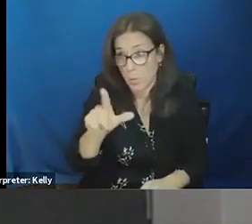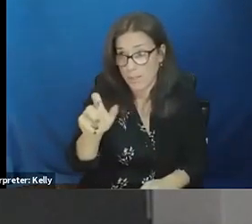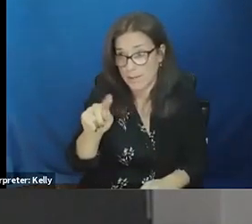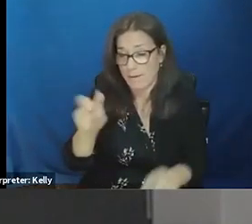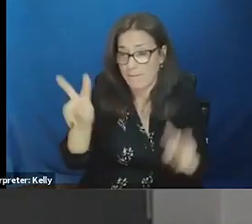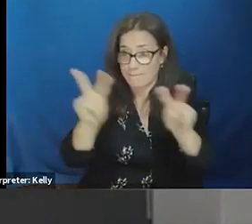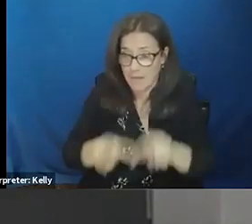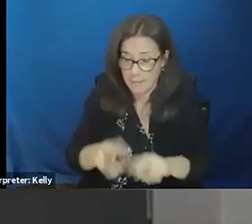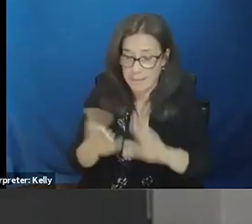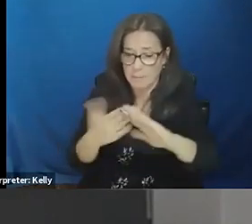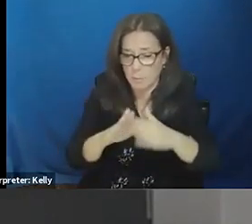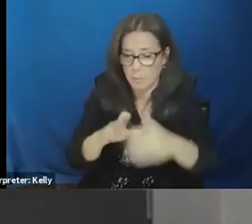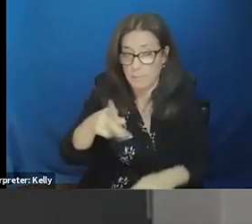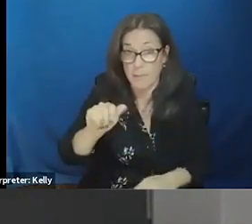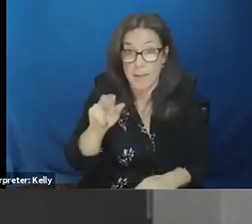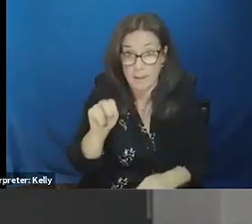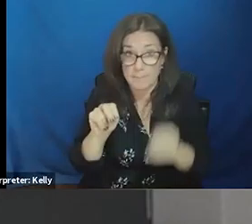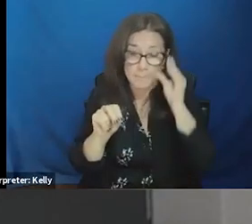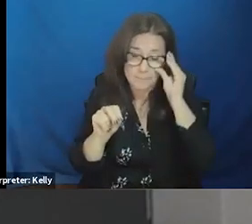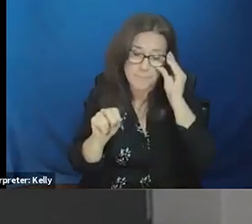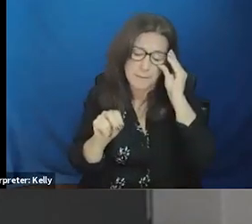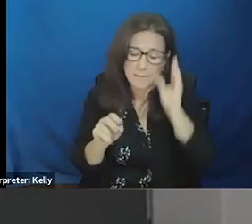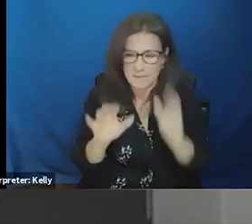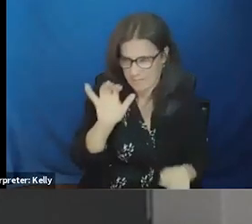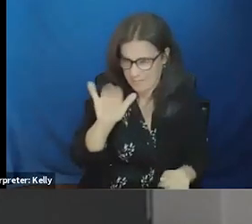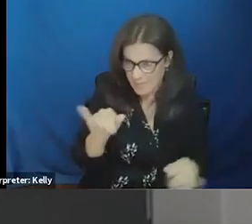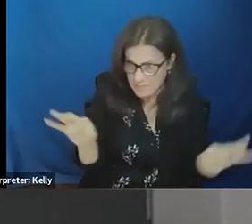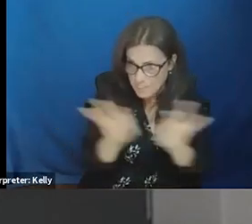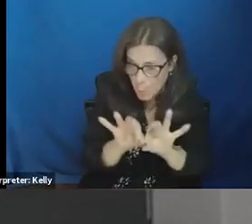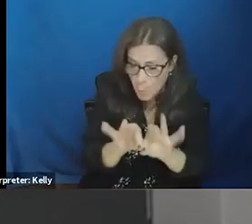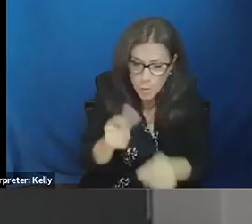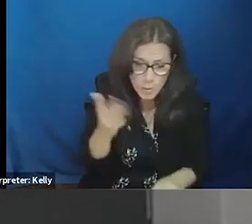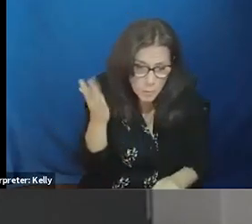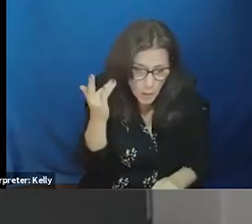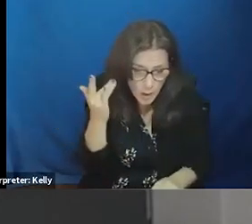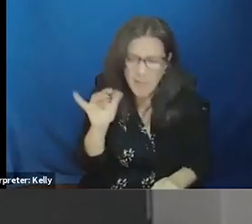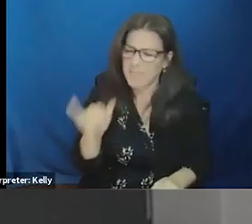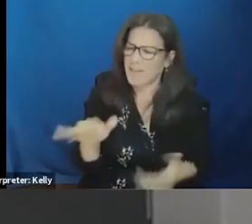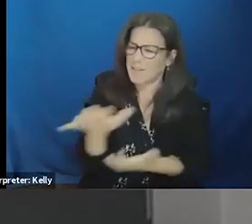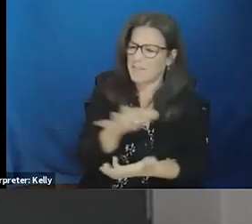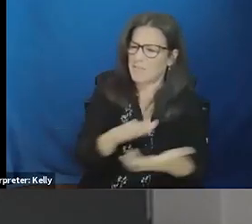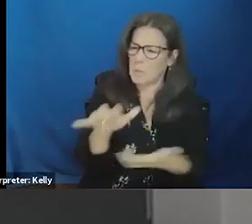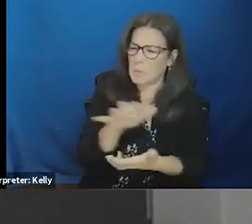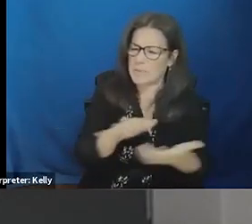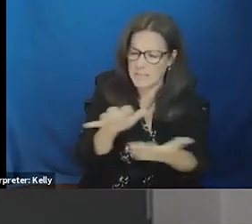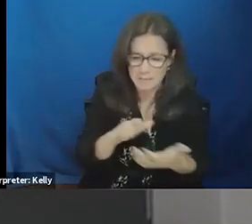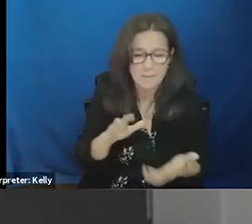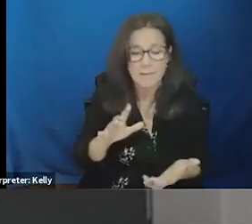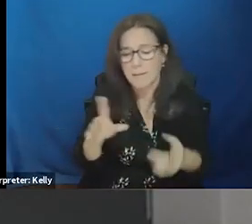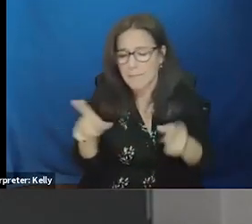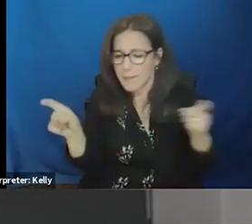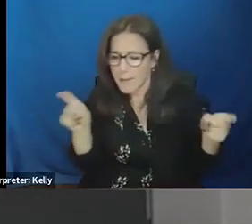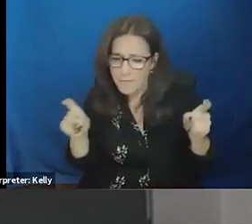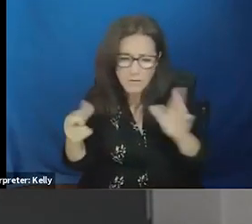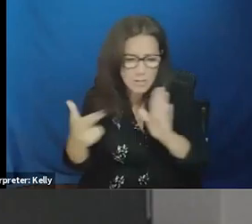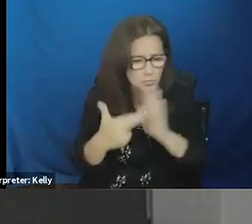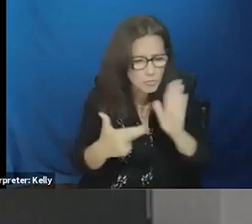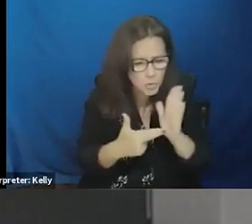todavía existe como él el plano de la comunidad de bolita del este